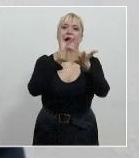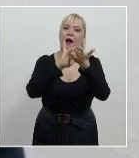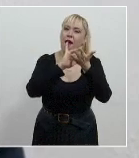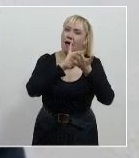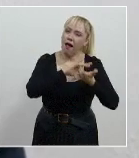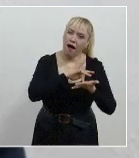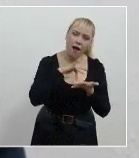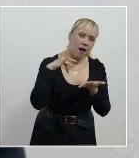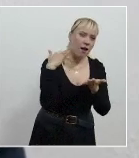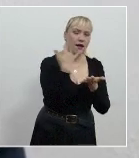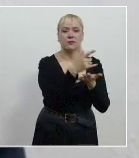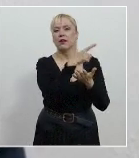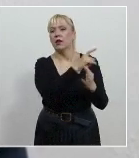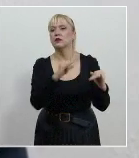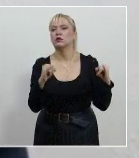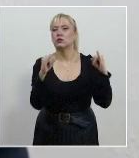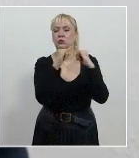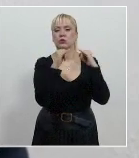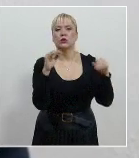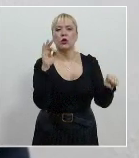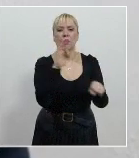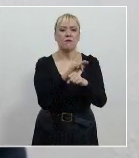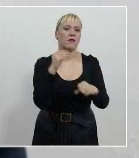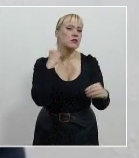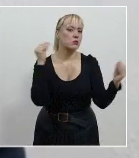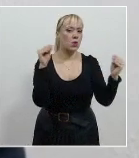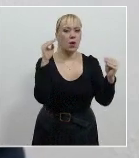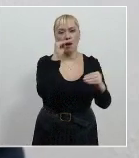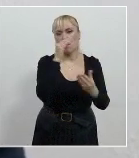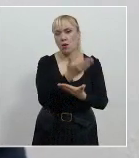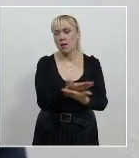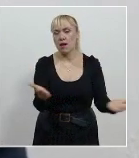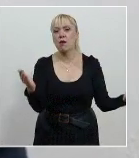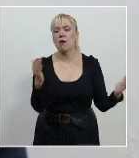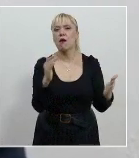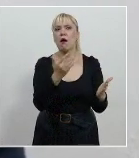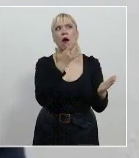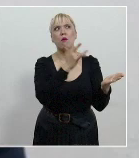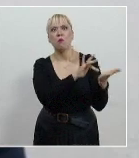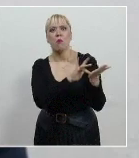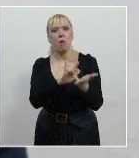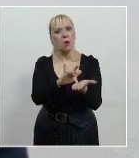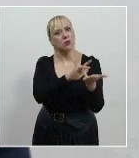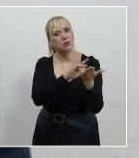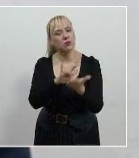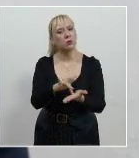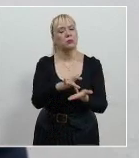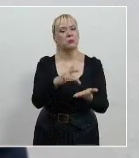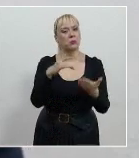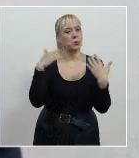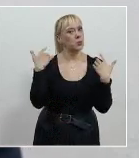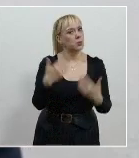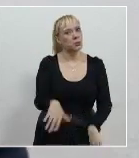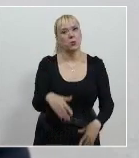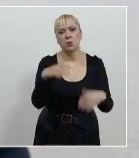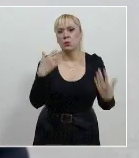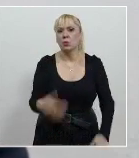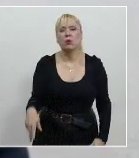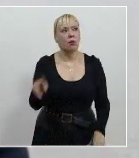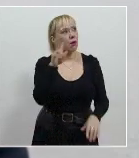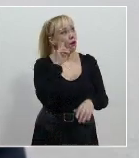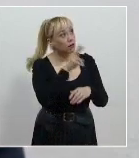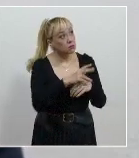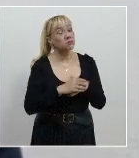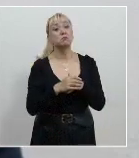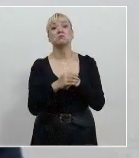por el apoyo que se les ha brindado y más que nada también muy agradecidos porque se dieron cuenta que efectivamente es